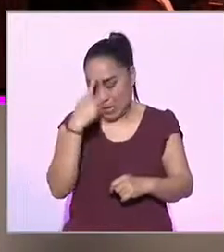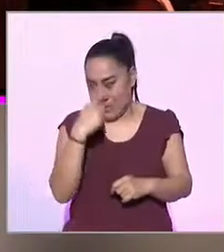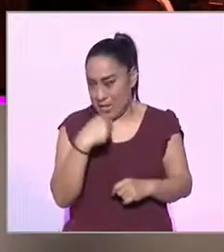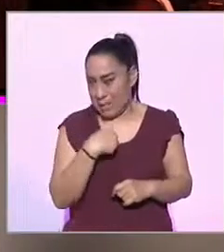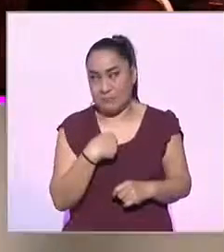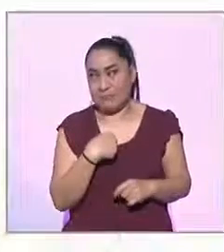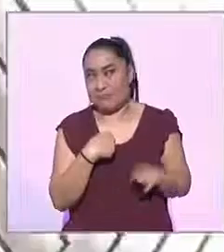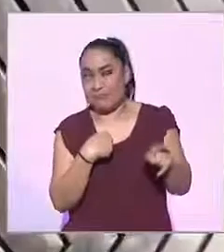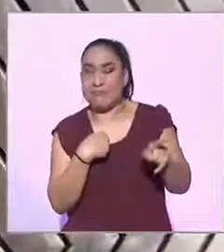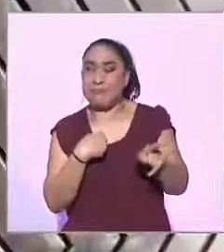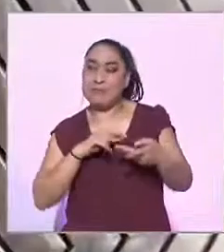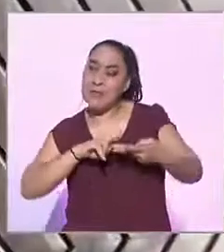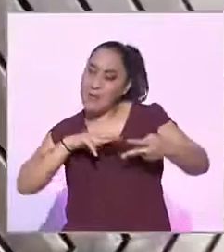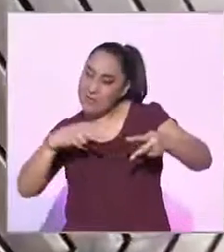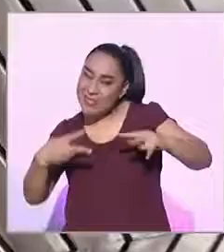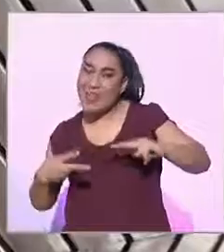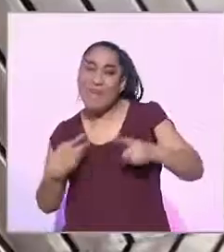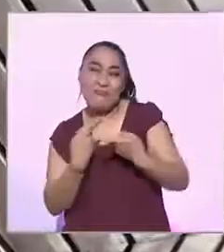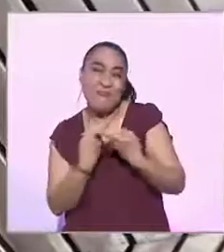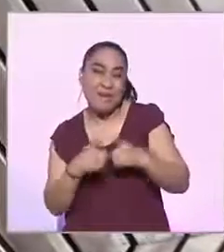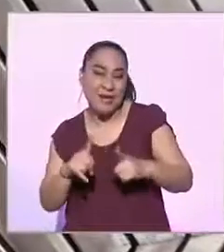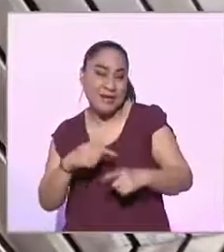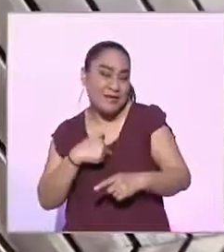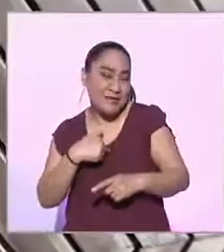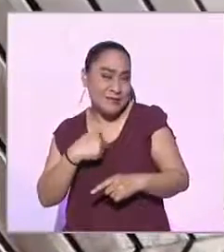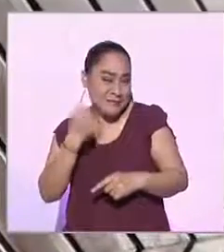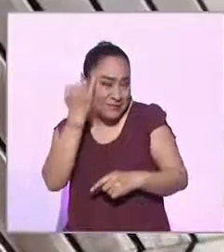poquito lo contrario.